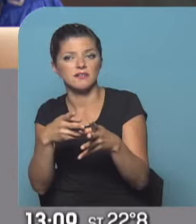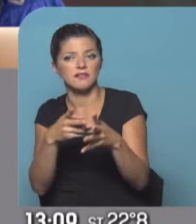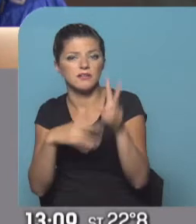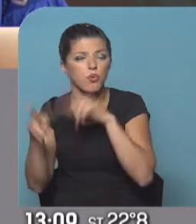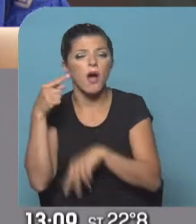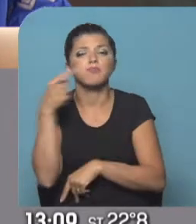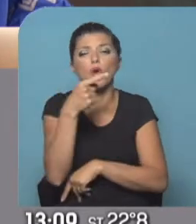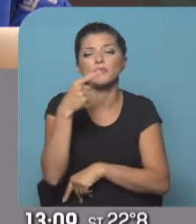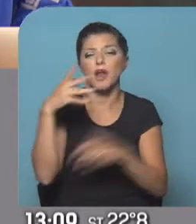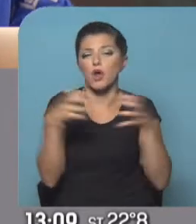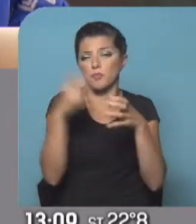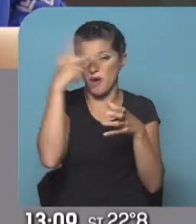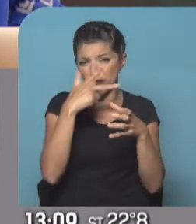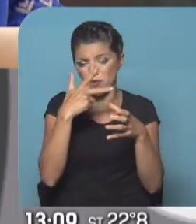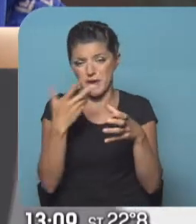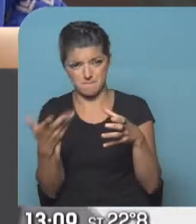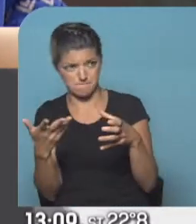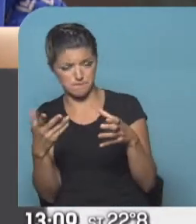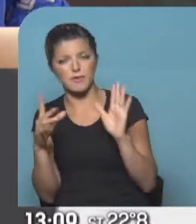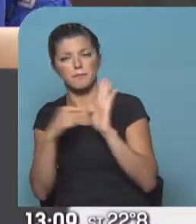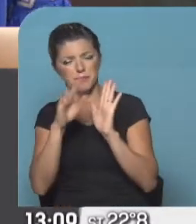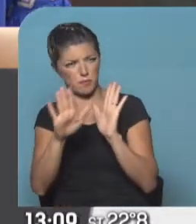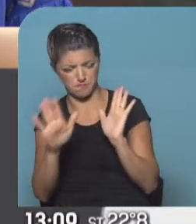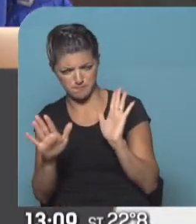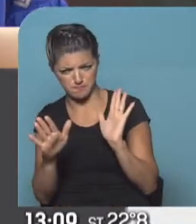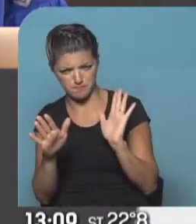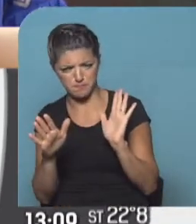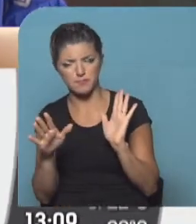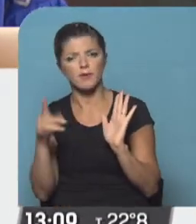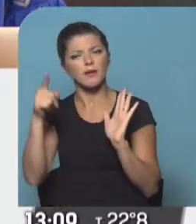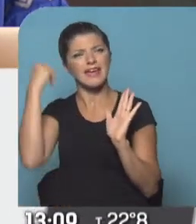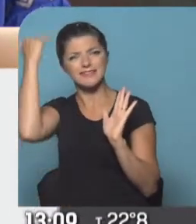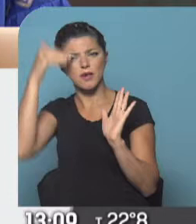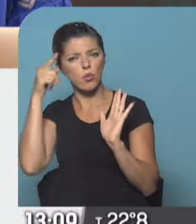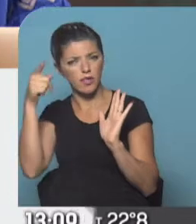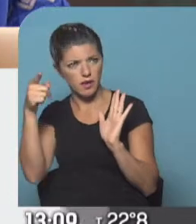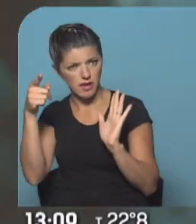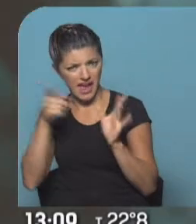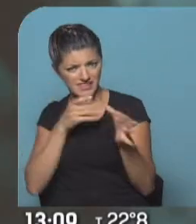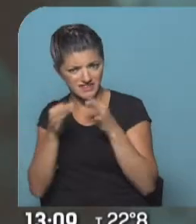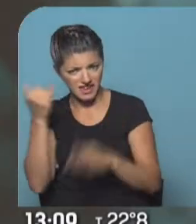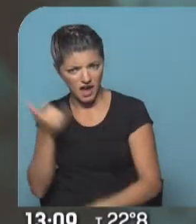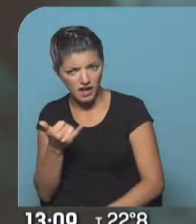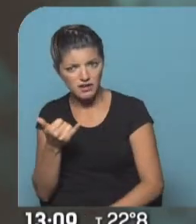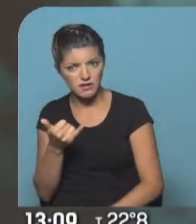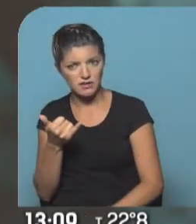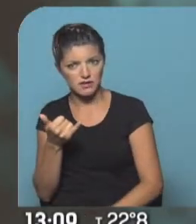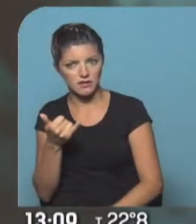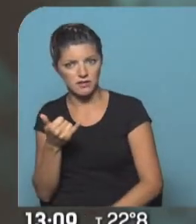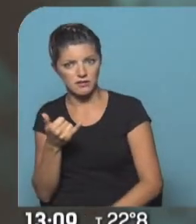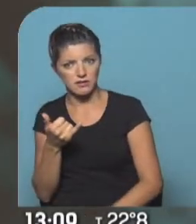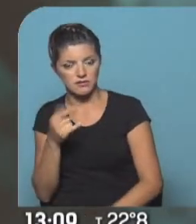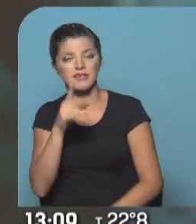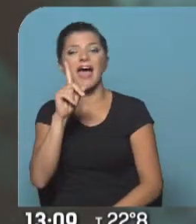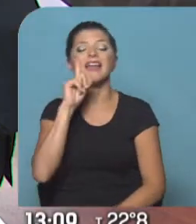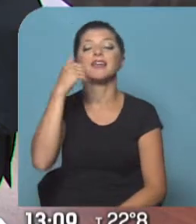contra Hezbollah e Irán. Pero los saudíes, tienen una estrategia, que es el ahogo financiero del